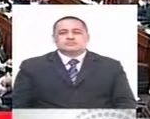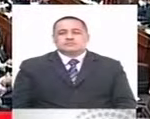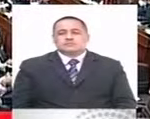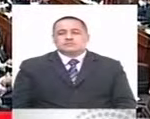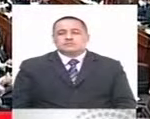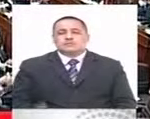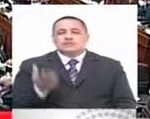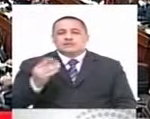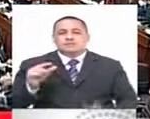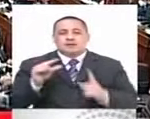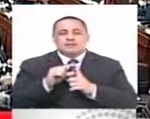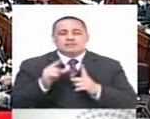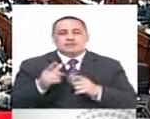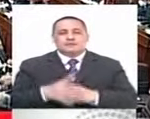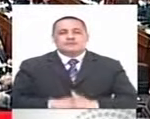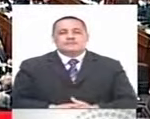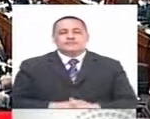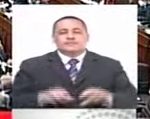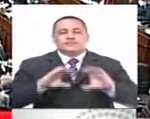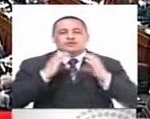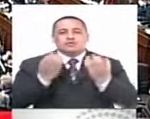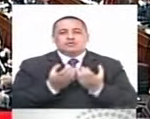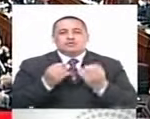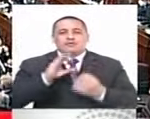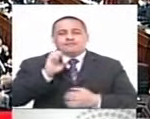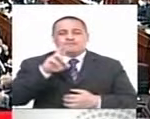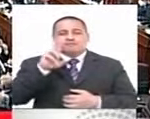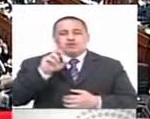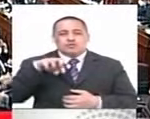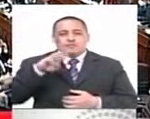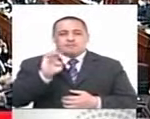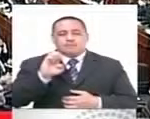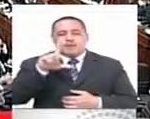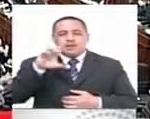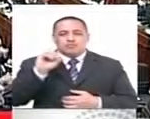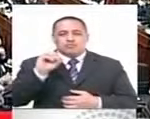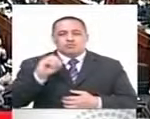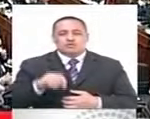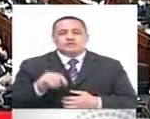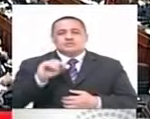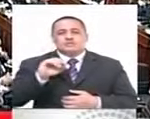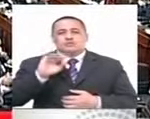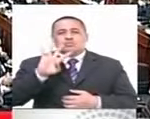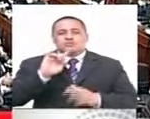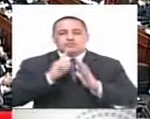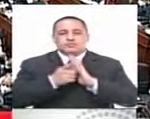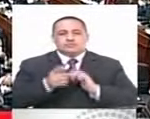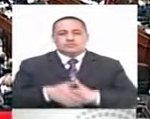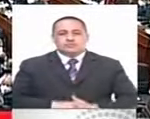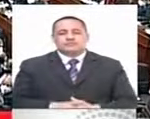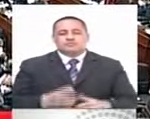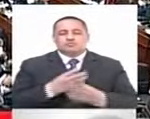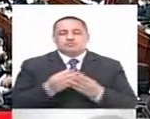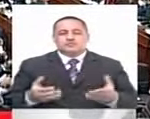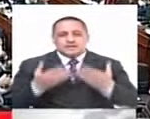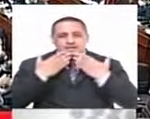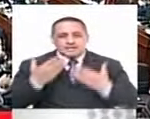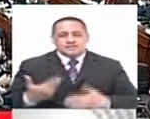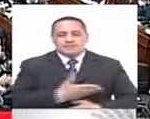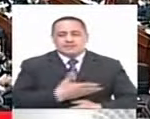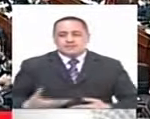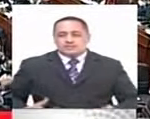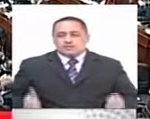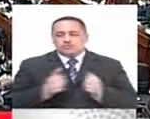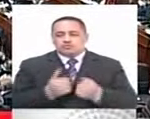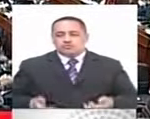Tiene la palabra la congresista Flor Pablo por 4 minutos. Muchas gracias, Presidenta. A través